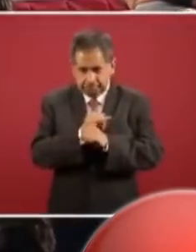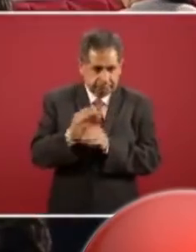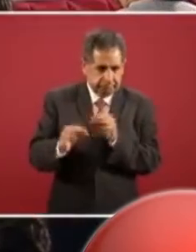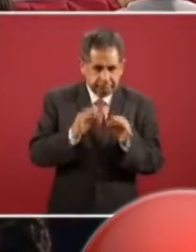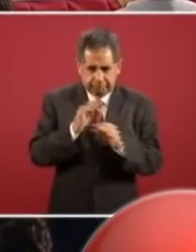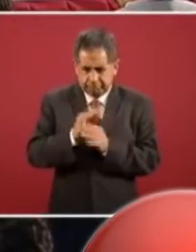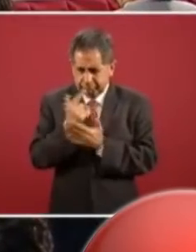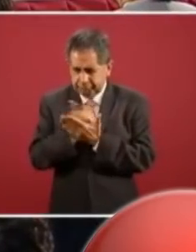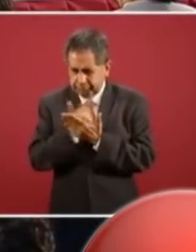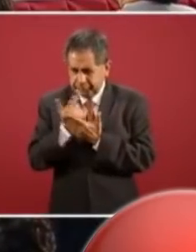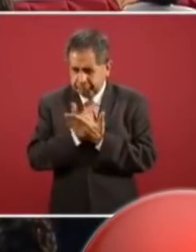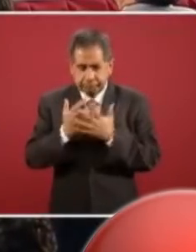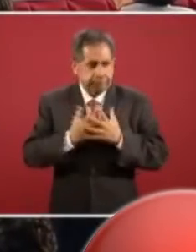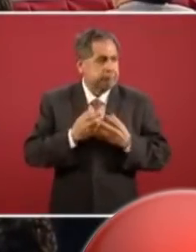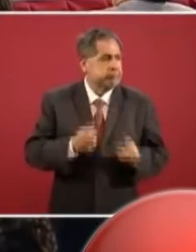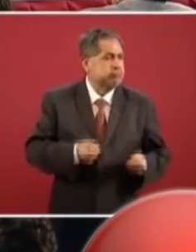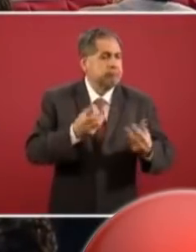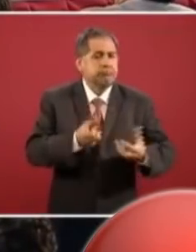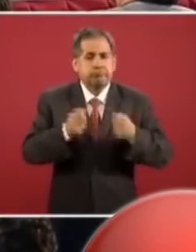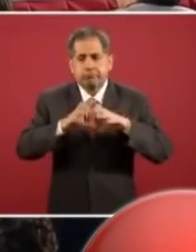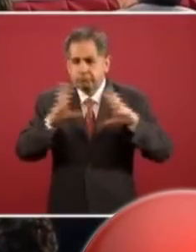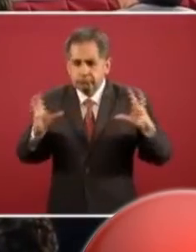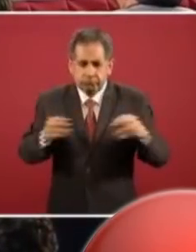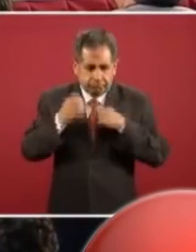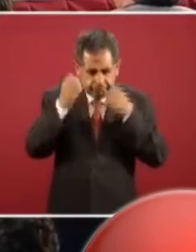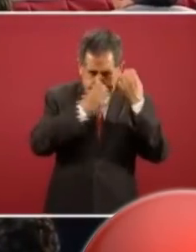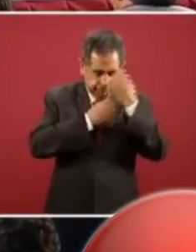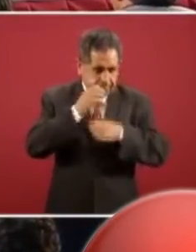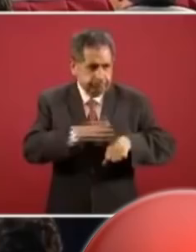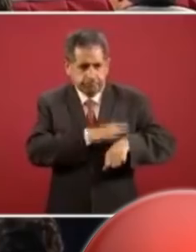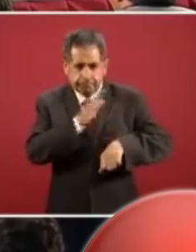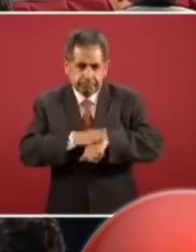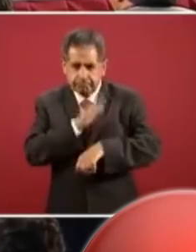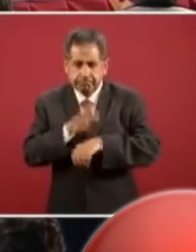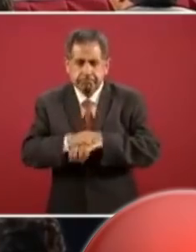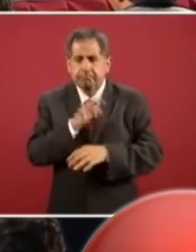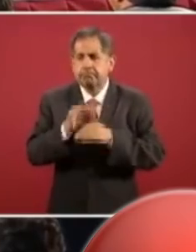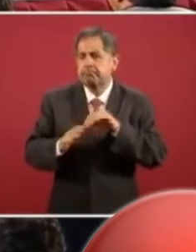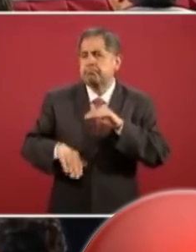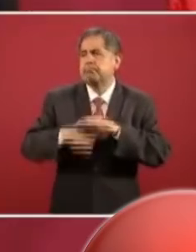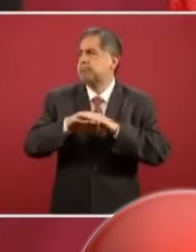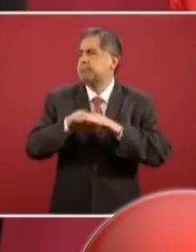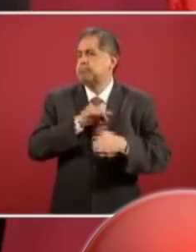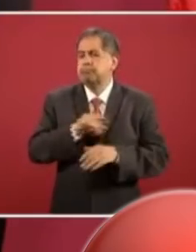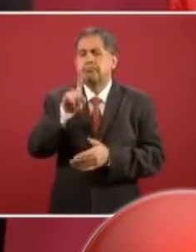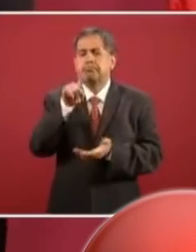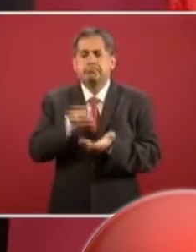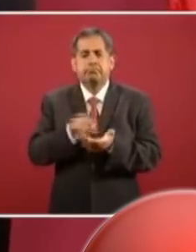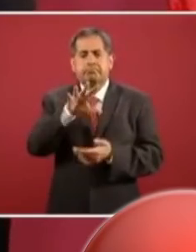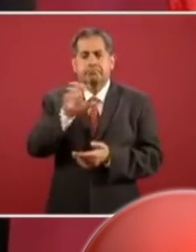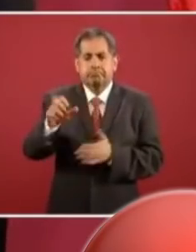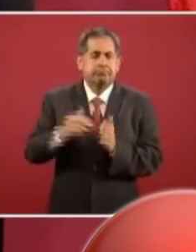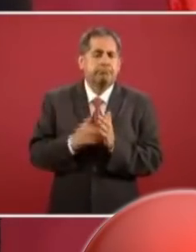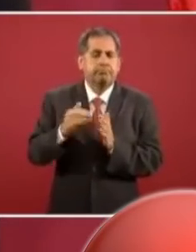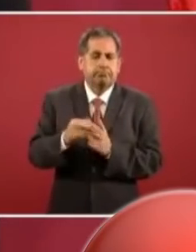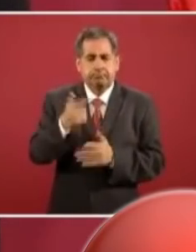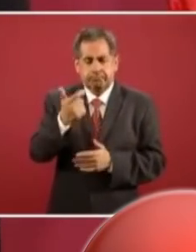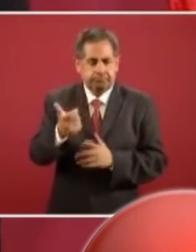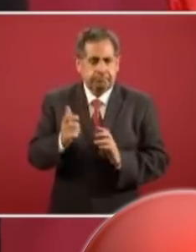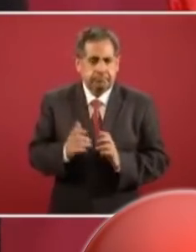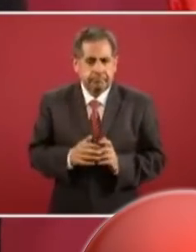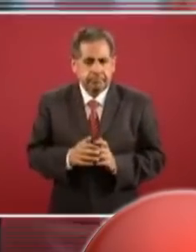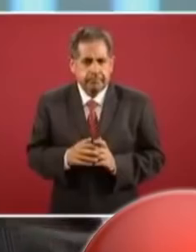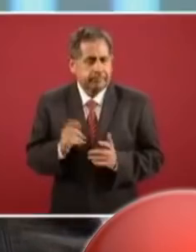de haber hecho esos censos y ya siendo validados por la Secretaría de Hacienda, debe estar cercana a los 1,500 millones de